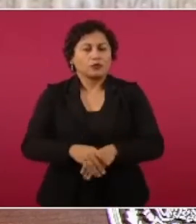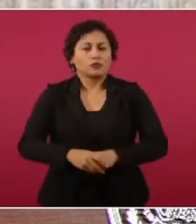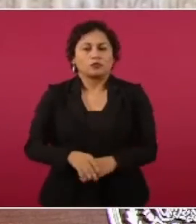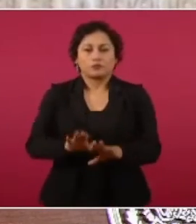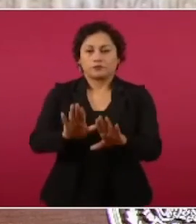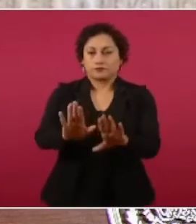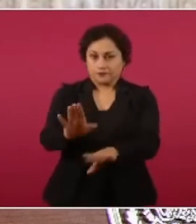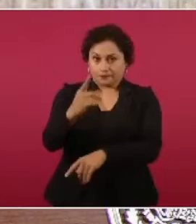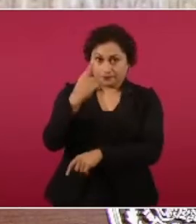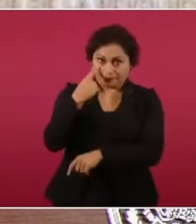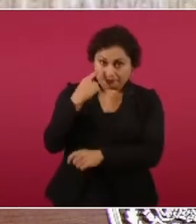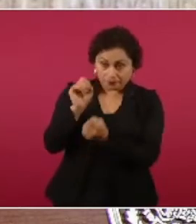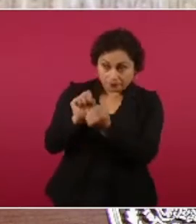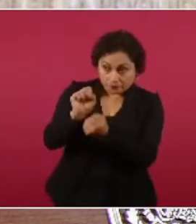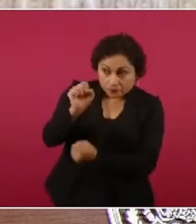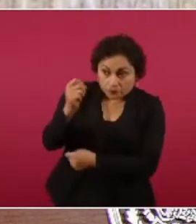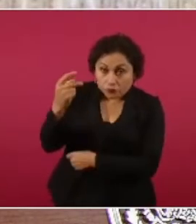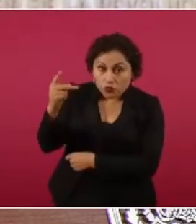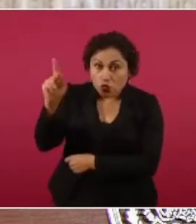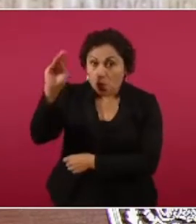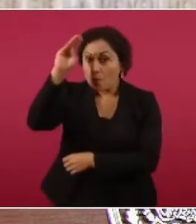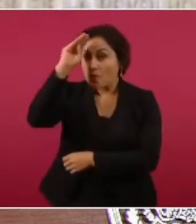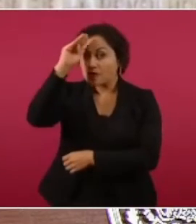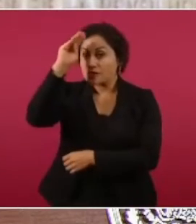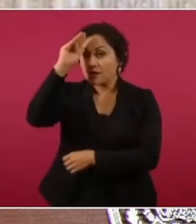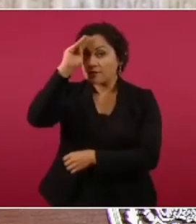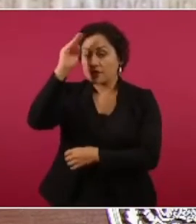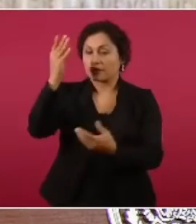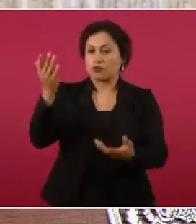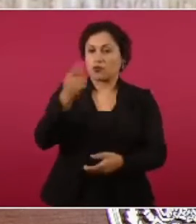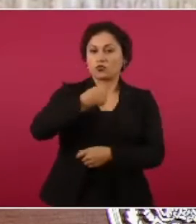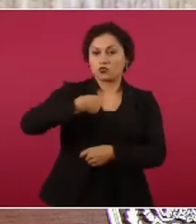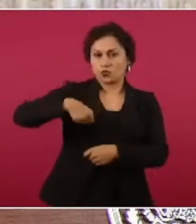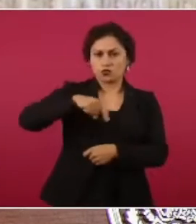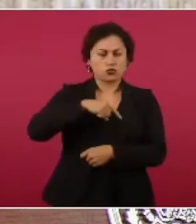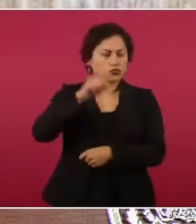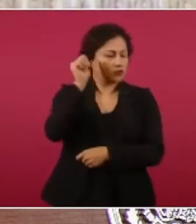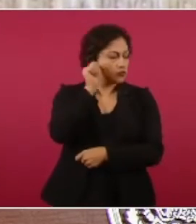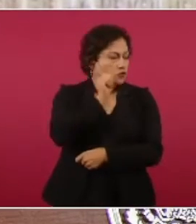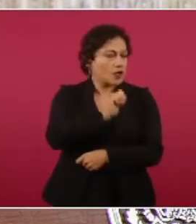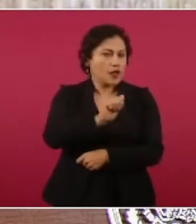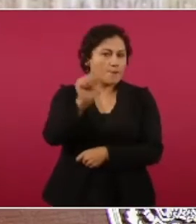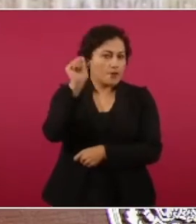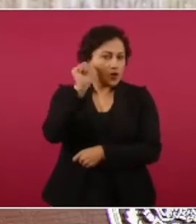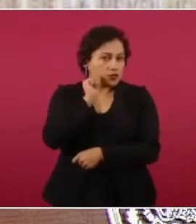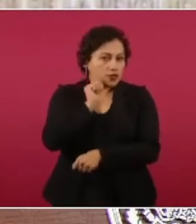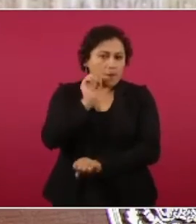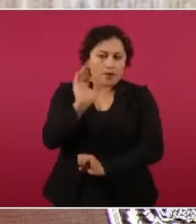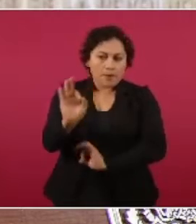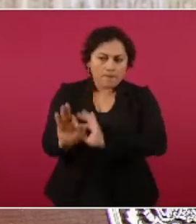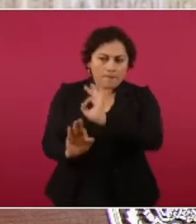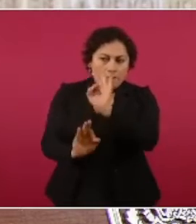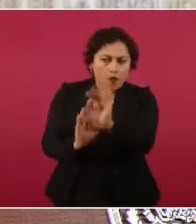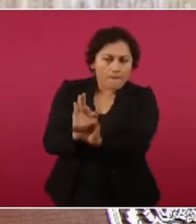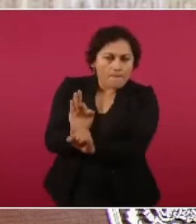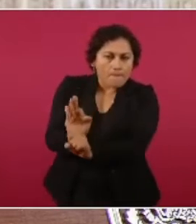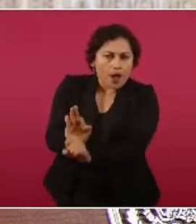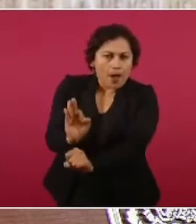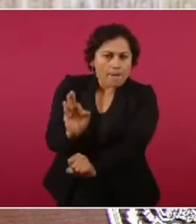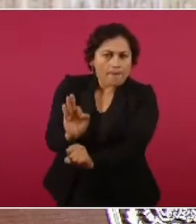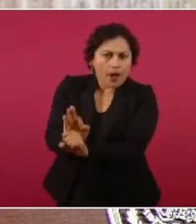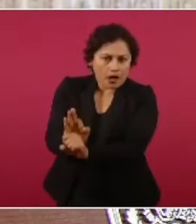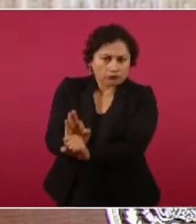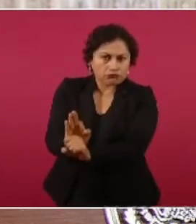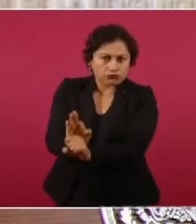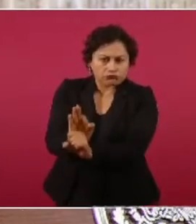piensan, y nosotros siempre le vamos a tener muchas consideraciones y los vamos a respetar, y